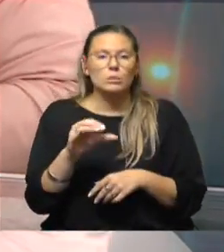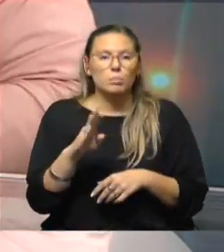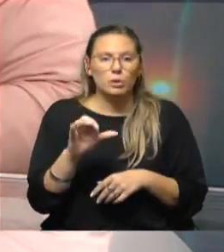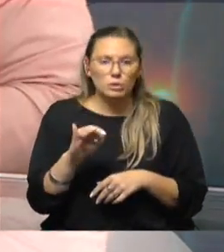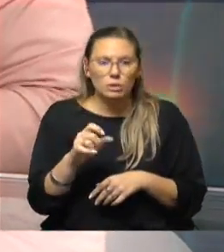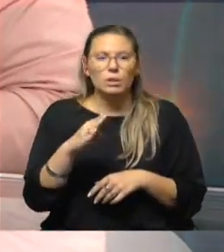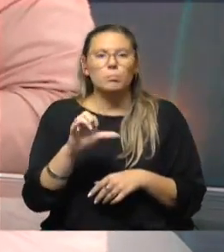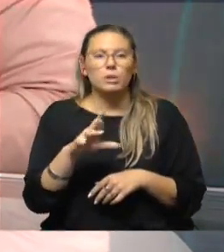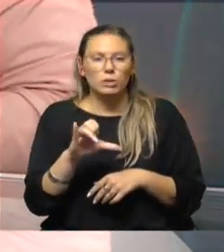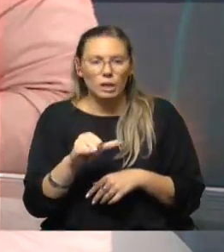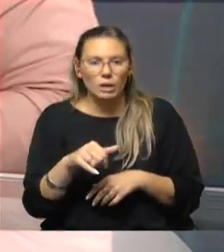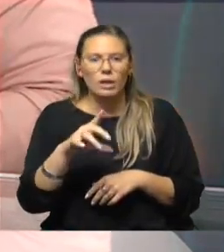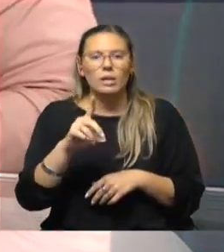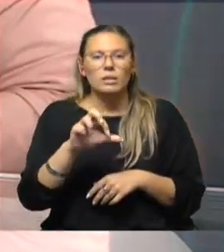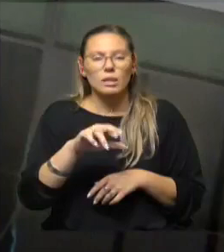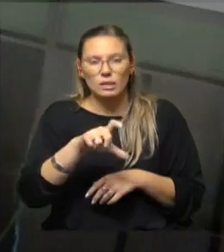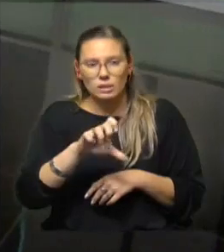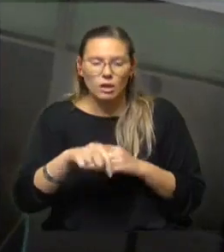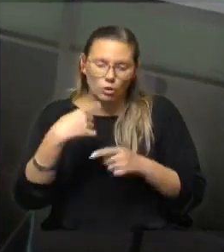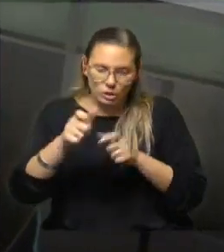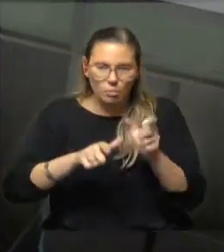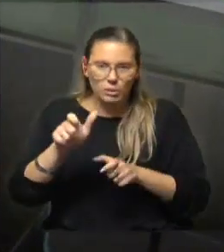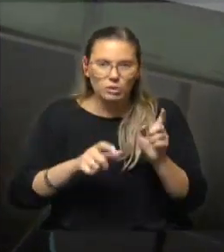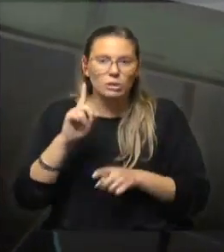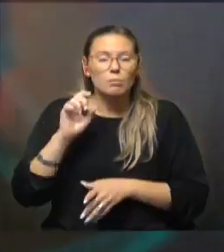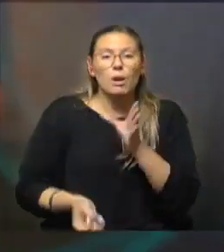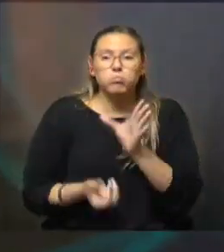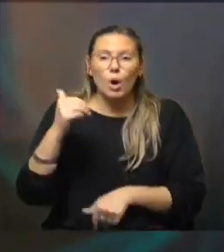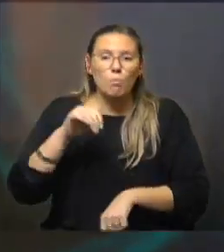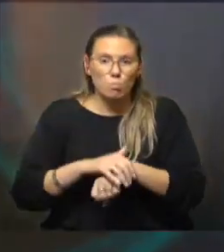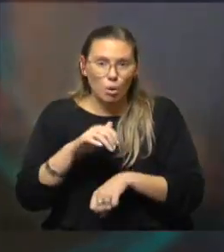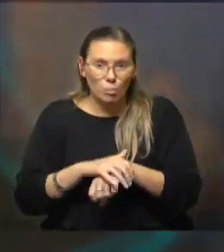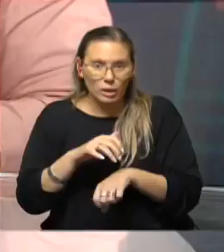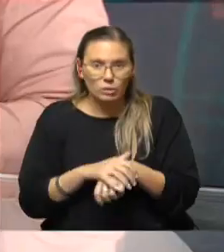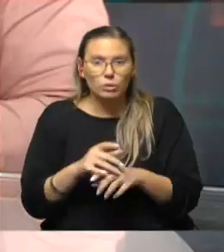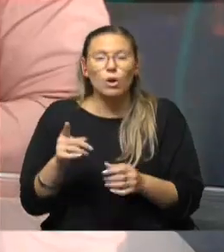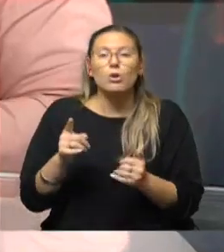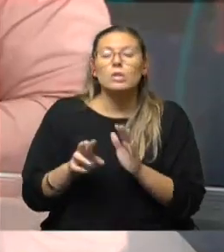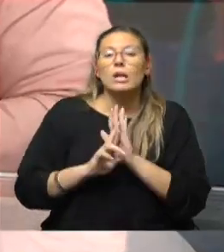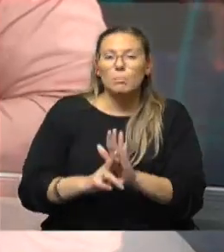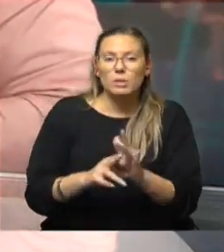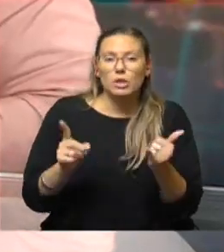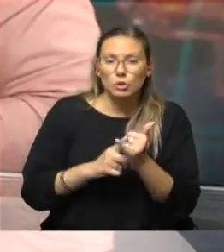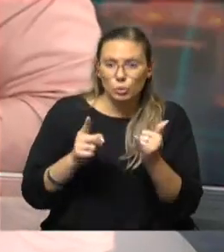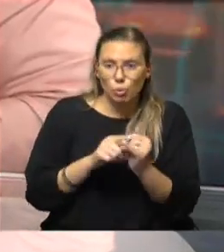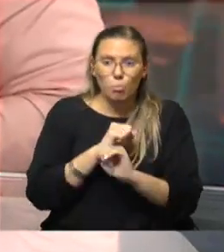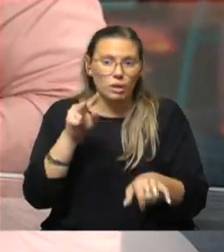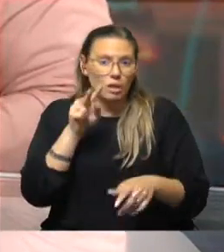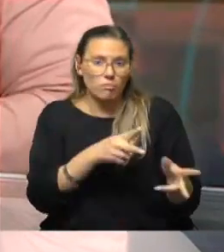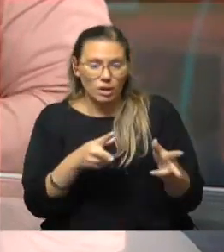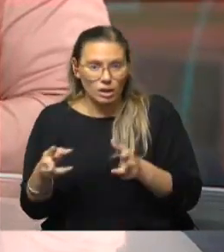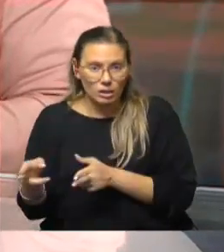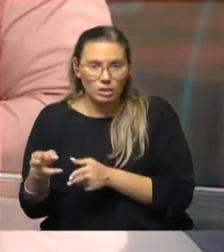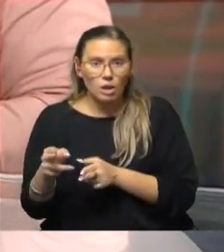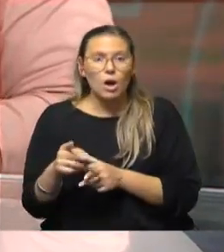Martín Piroyansky, Jorge Drexler, entre otros tantos. También es creador de Momento, Un Mundo Horrendo, Influencers, series que se pueden encontrar en YouTube, todas adobadas con un